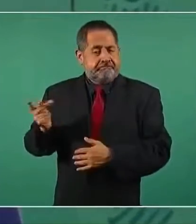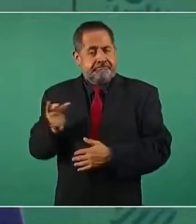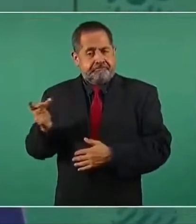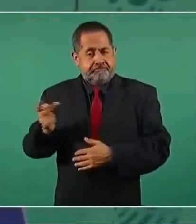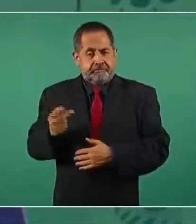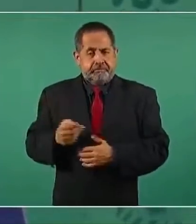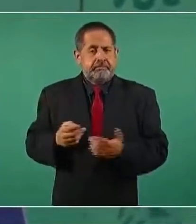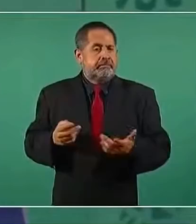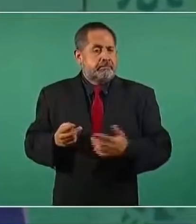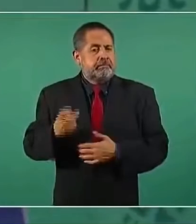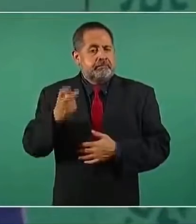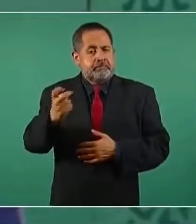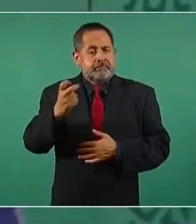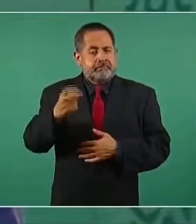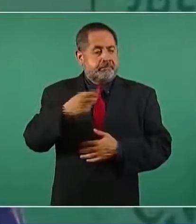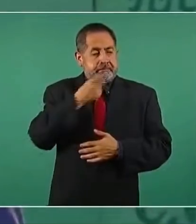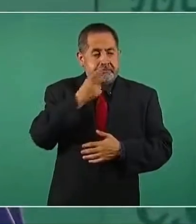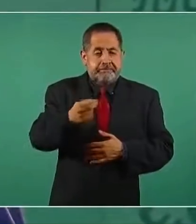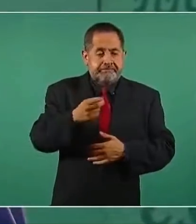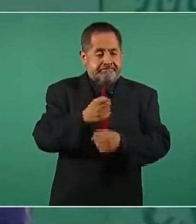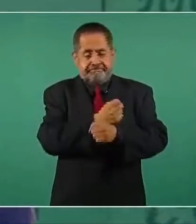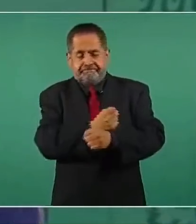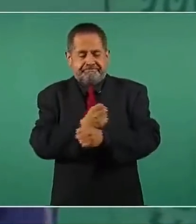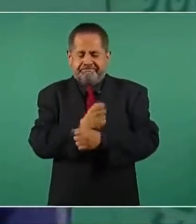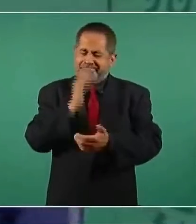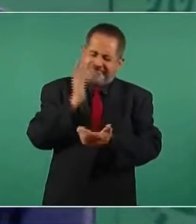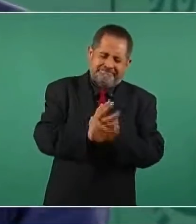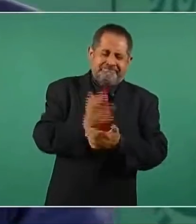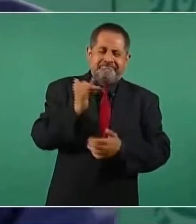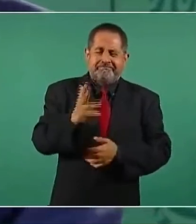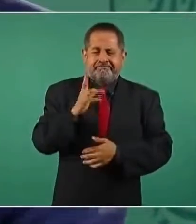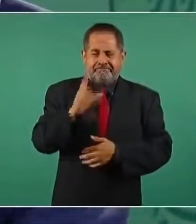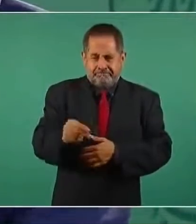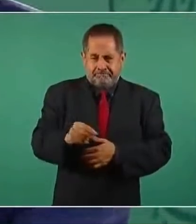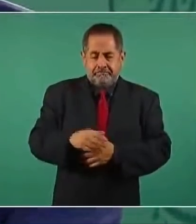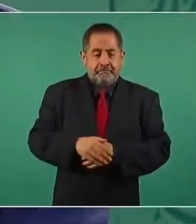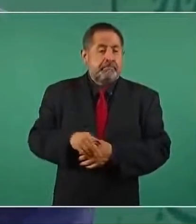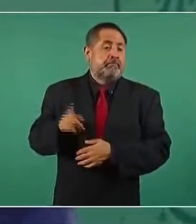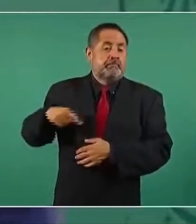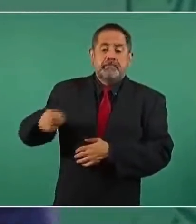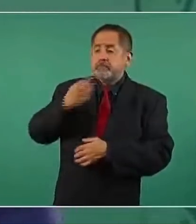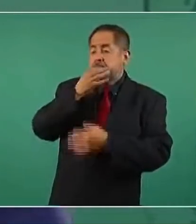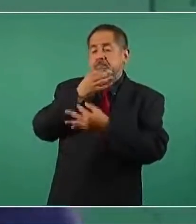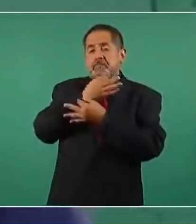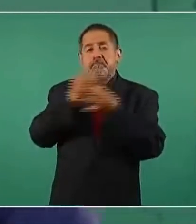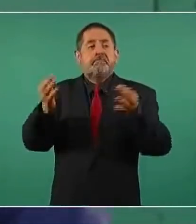Y por eso plantearon la abolición de la esclavitud, pero la proclamaron.